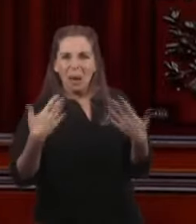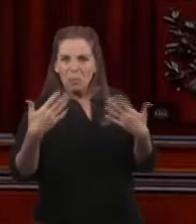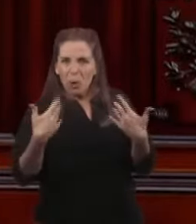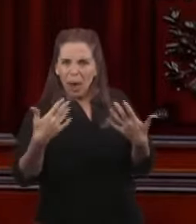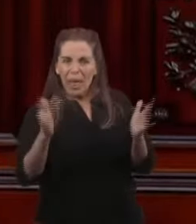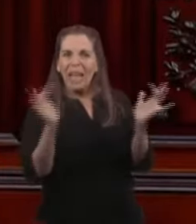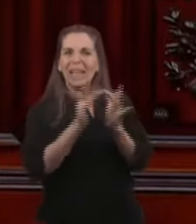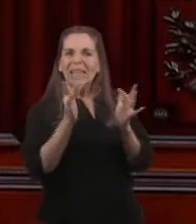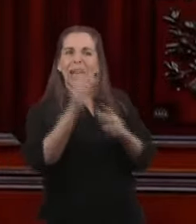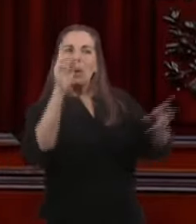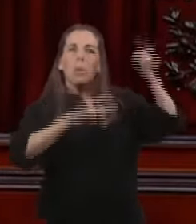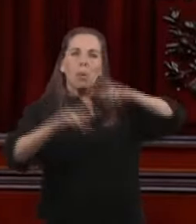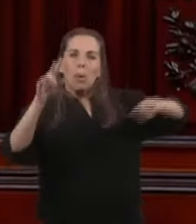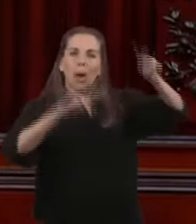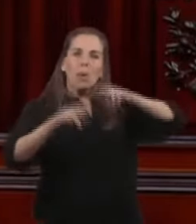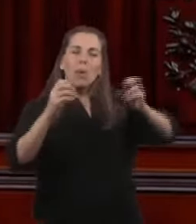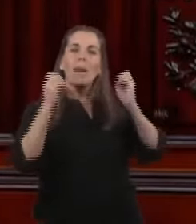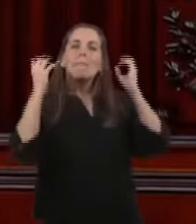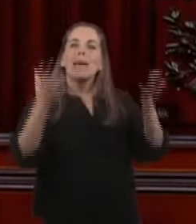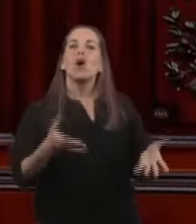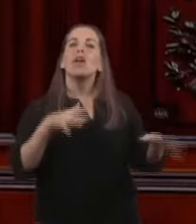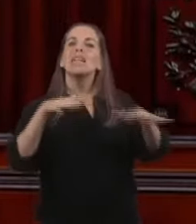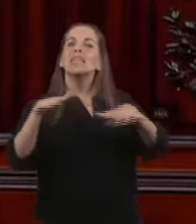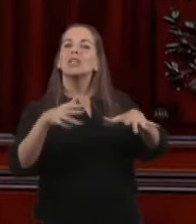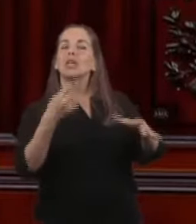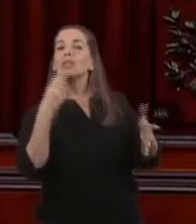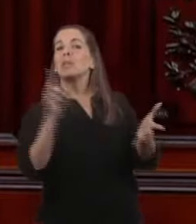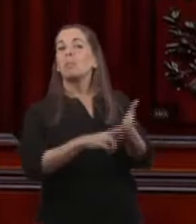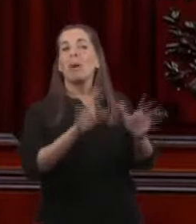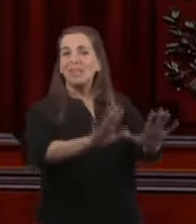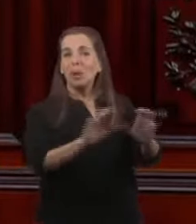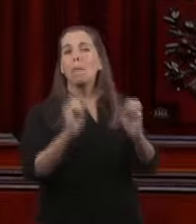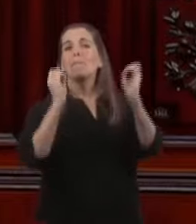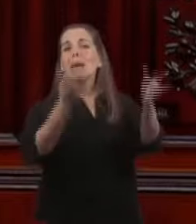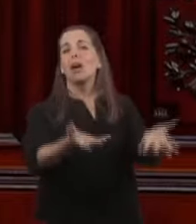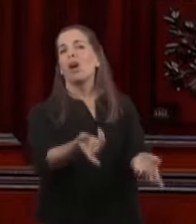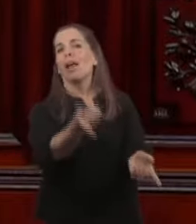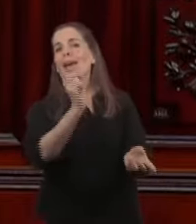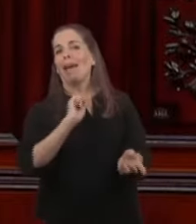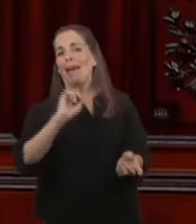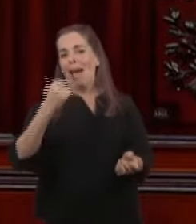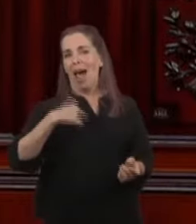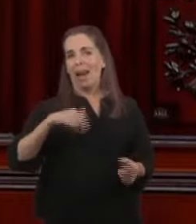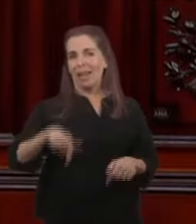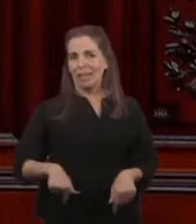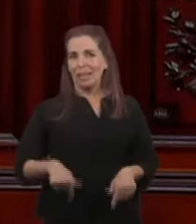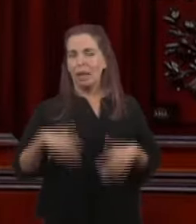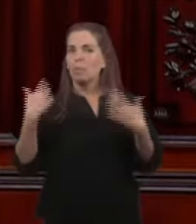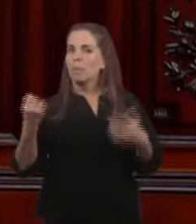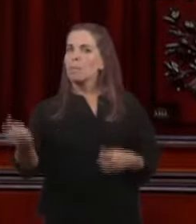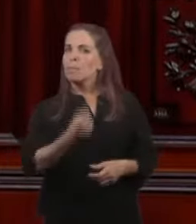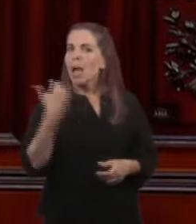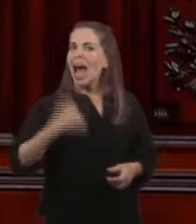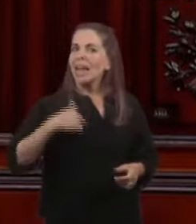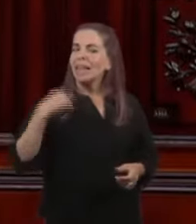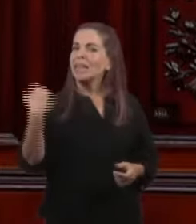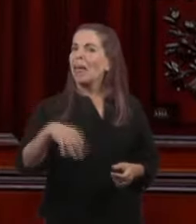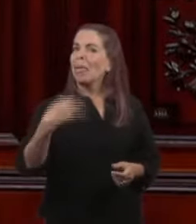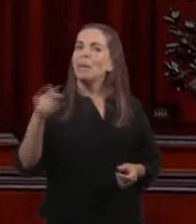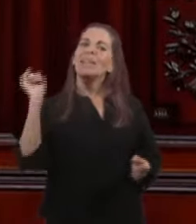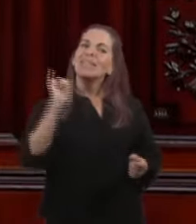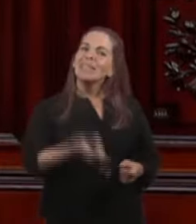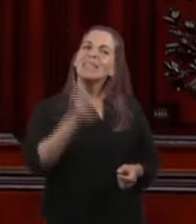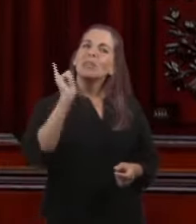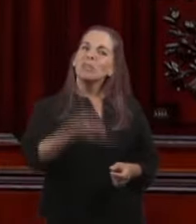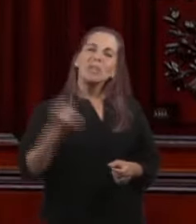lo hacen buscando mejores condiciones fiscales que las que ofrecemos nosotros por eso es imperativo que Argentina vuelva a ser atractiva para los